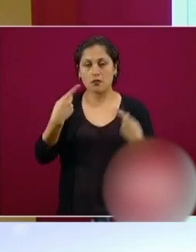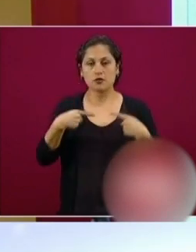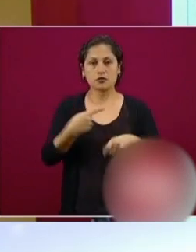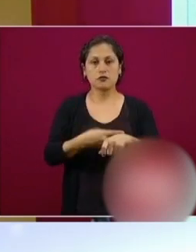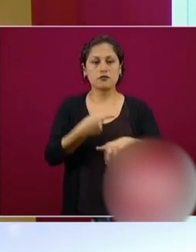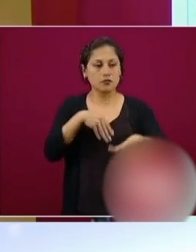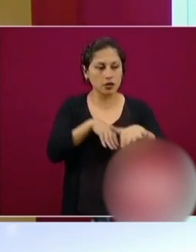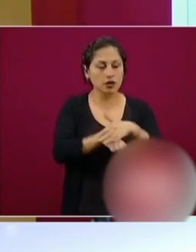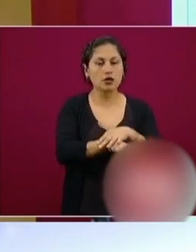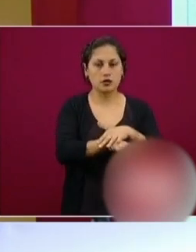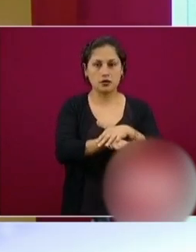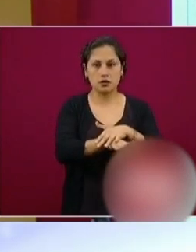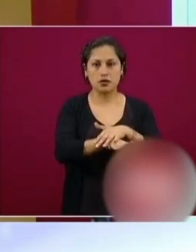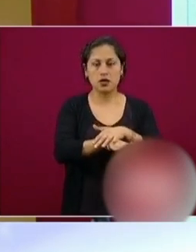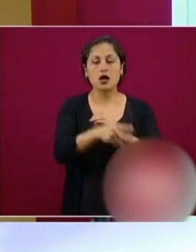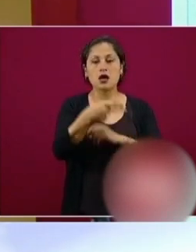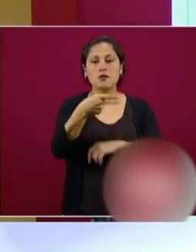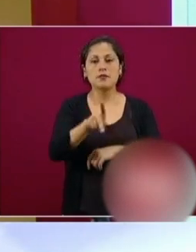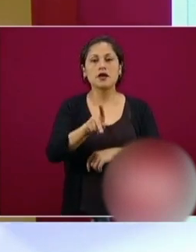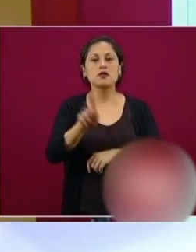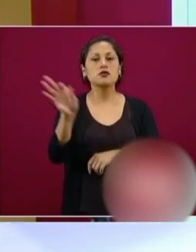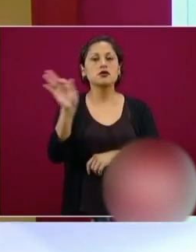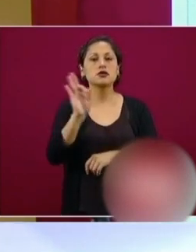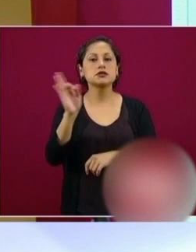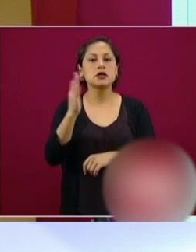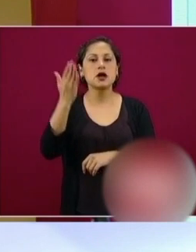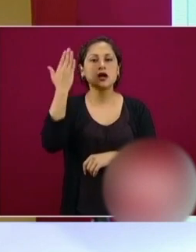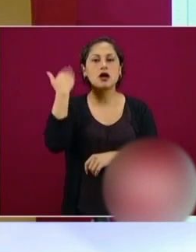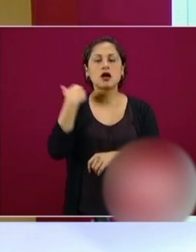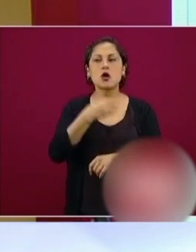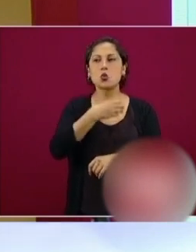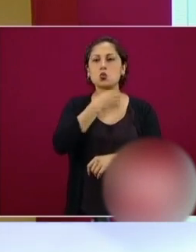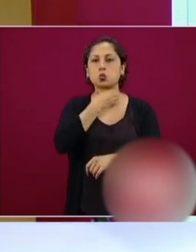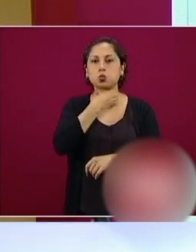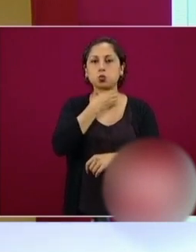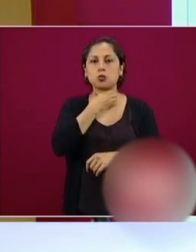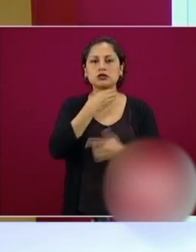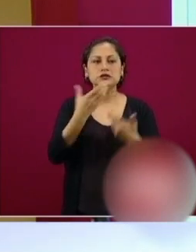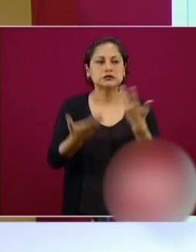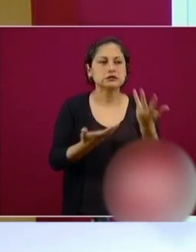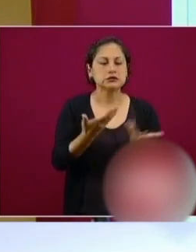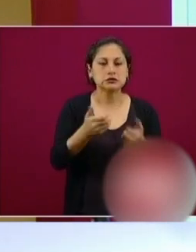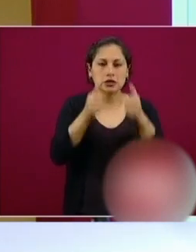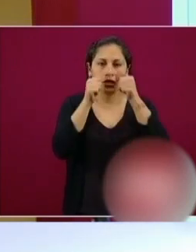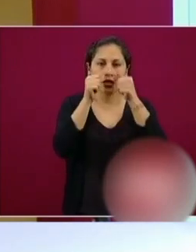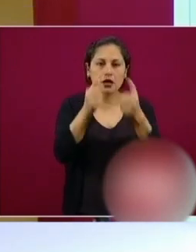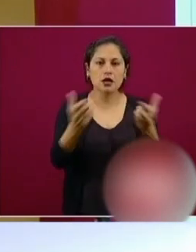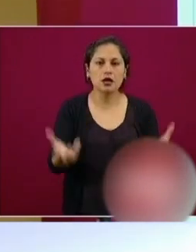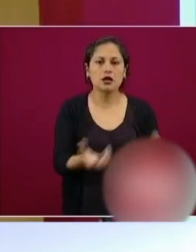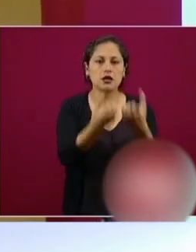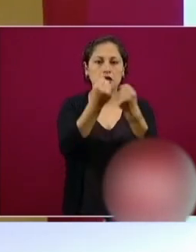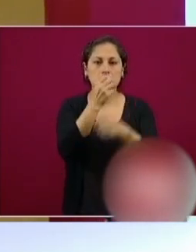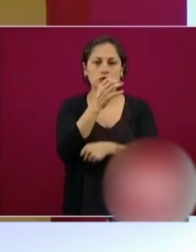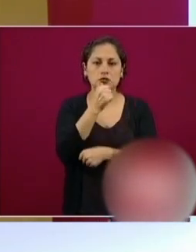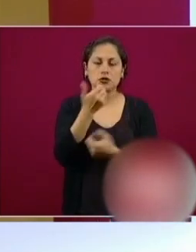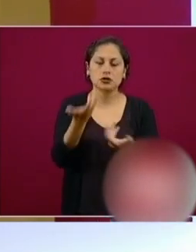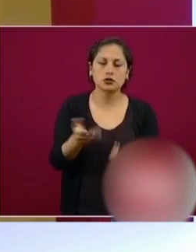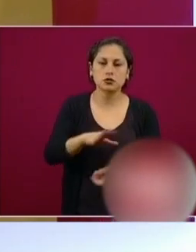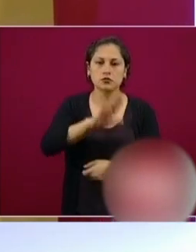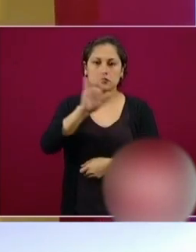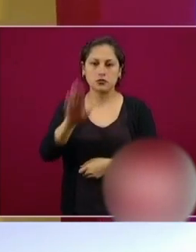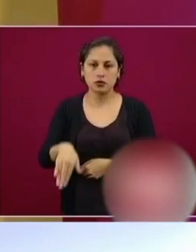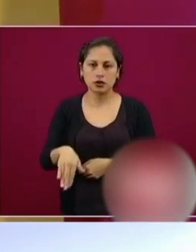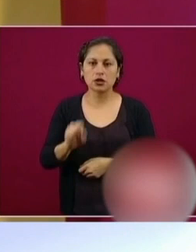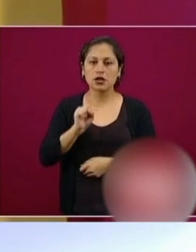Lamentamos obviamente todas y cada una de las muertes por la razón que sea y sabemos que en México las